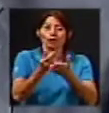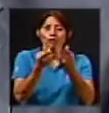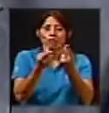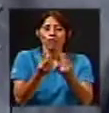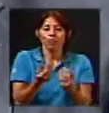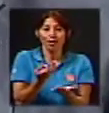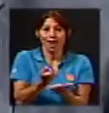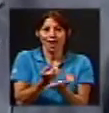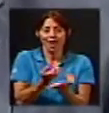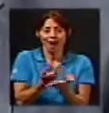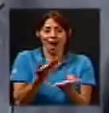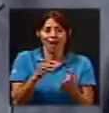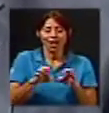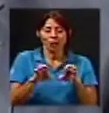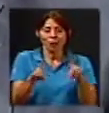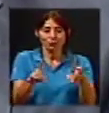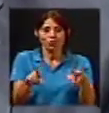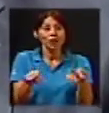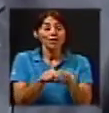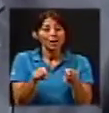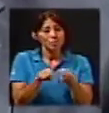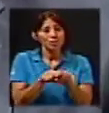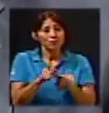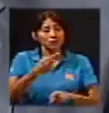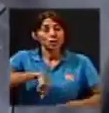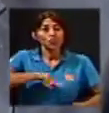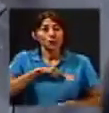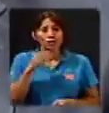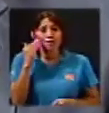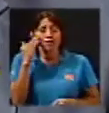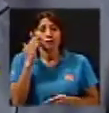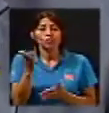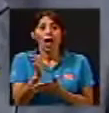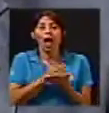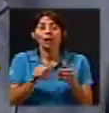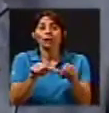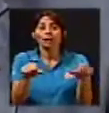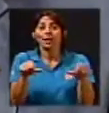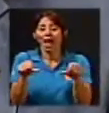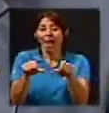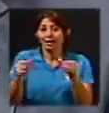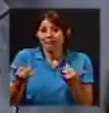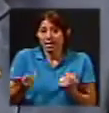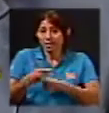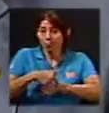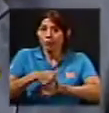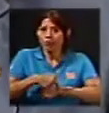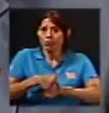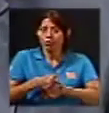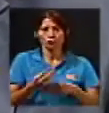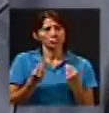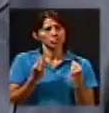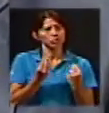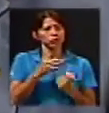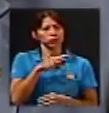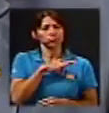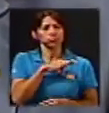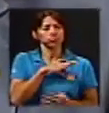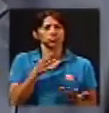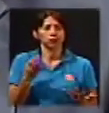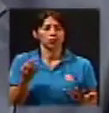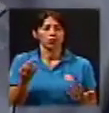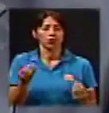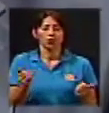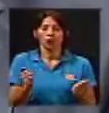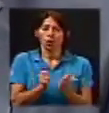darle a la educación. Y también somos conscientes de que hay sectores que en este momento se han beneficiado mucho